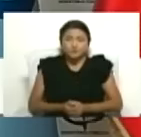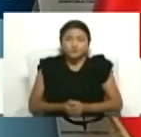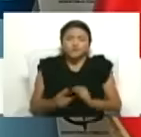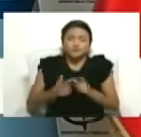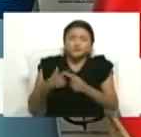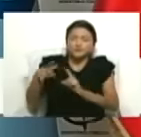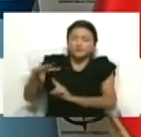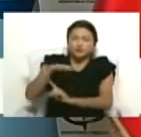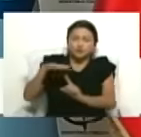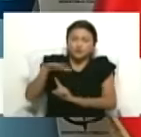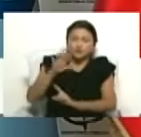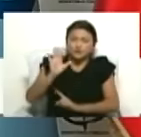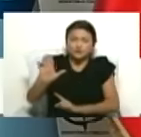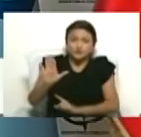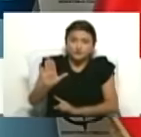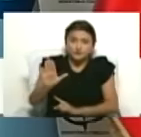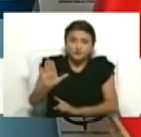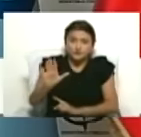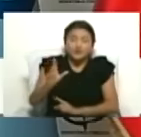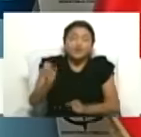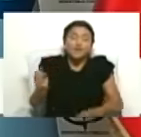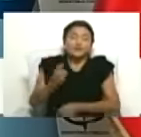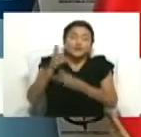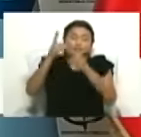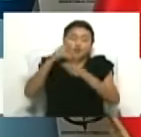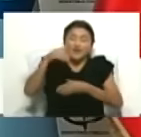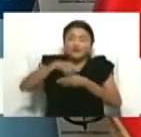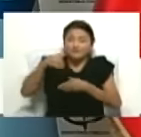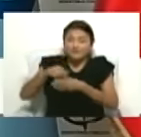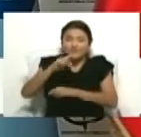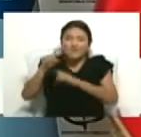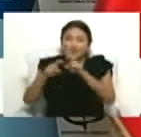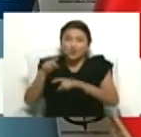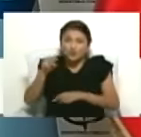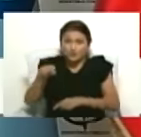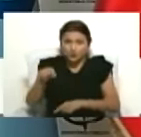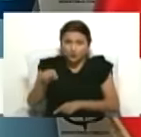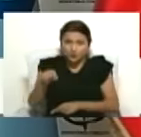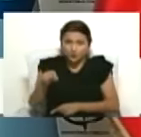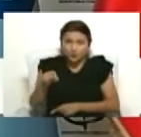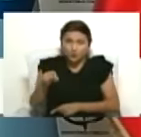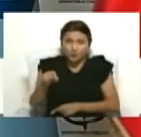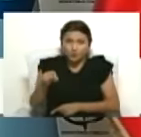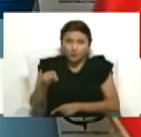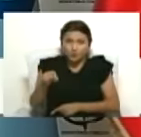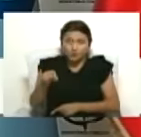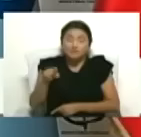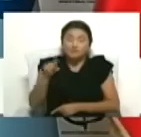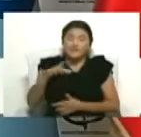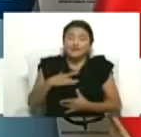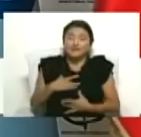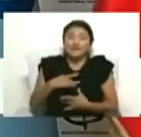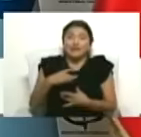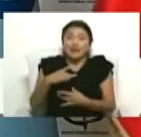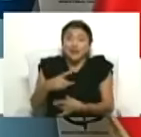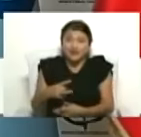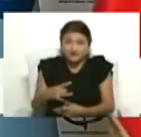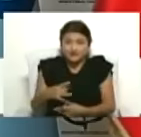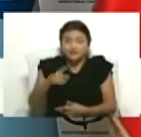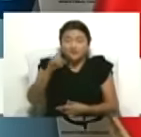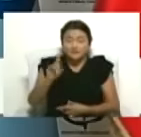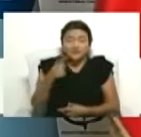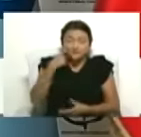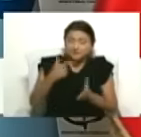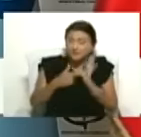escenario, y luego de la victoria del referéndum consultivo, es de interés presentarles a